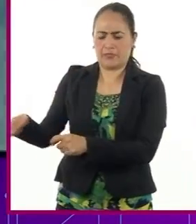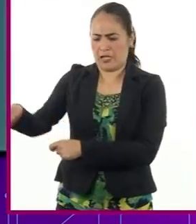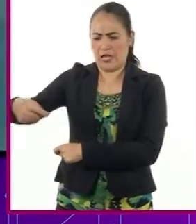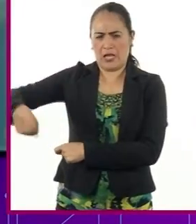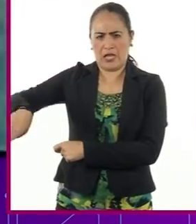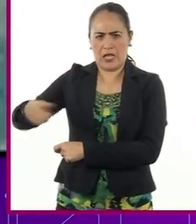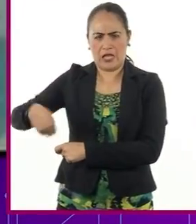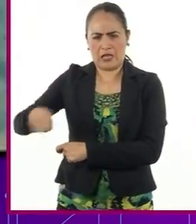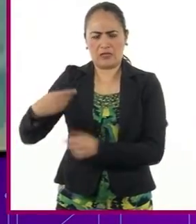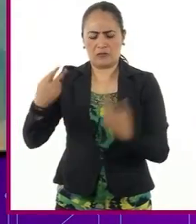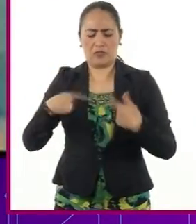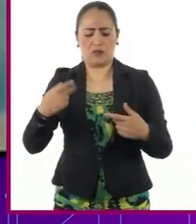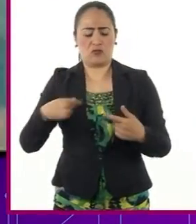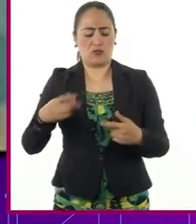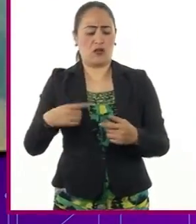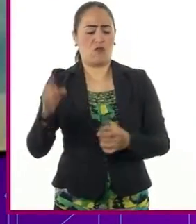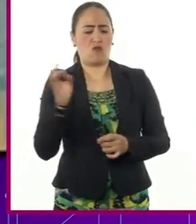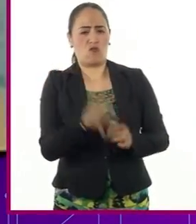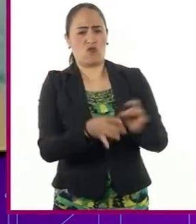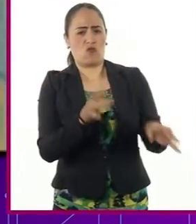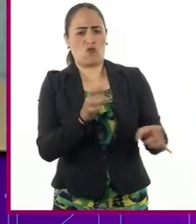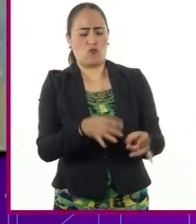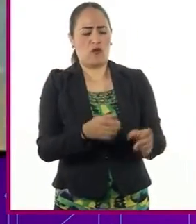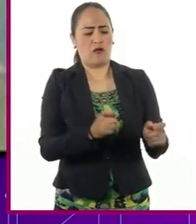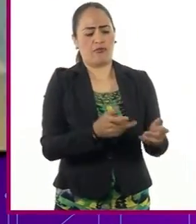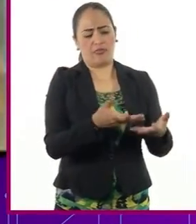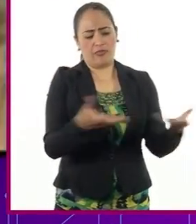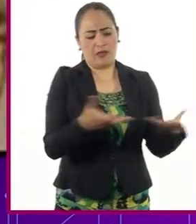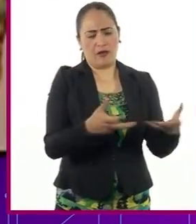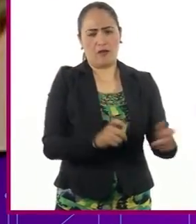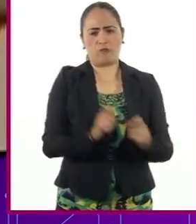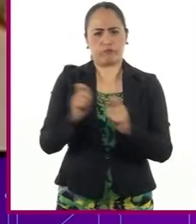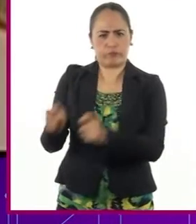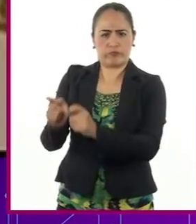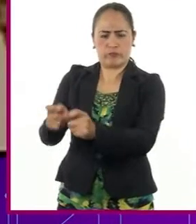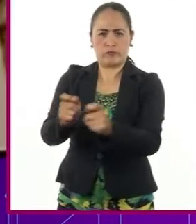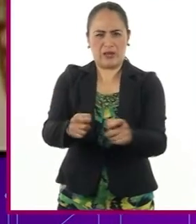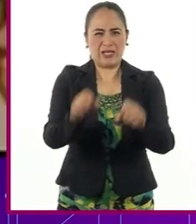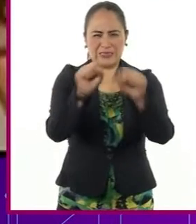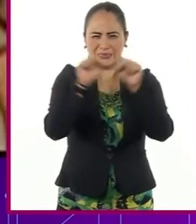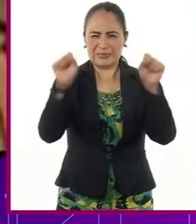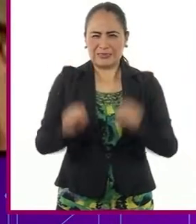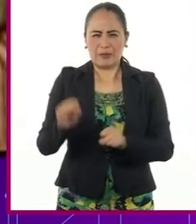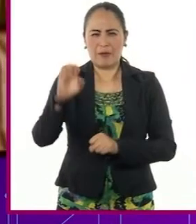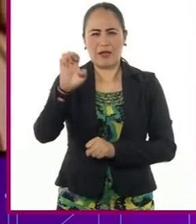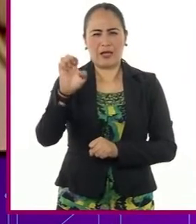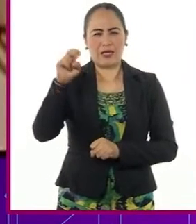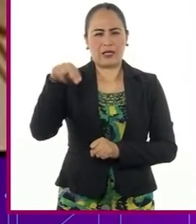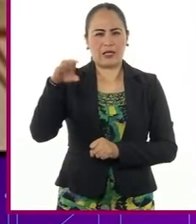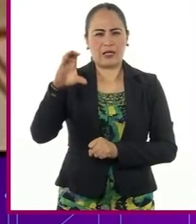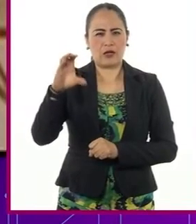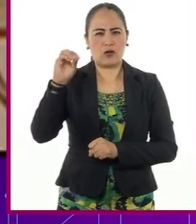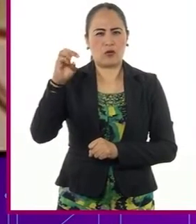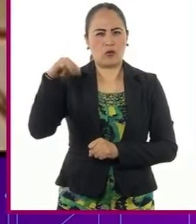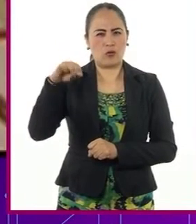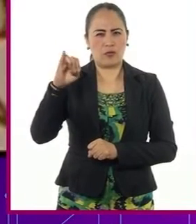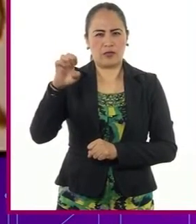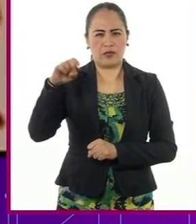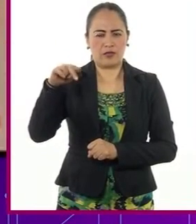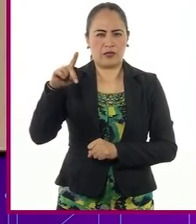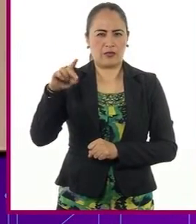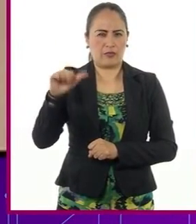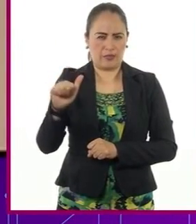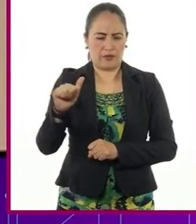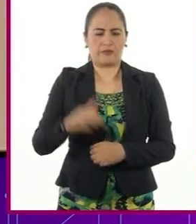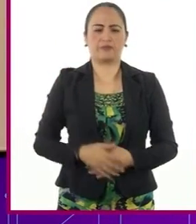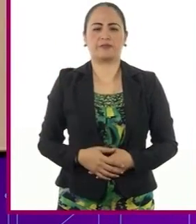diferentes conquistadores en este sistema llamado de la encomienda. Y pues como acabo de mencionar, no era